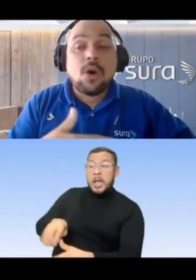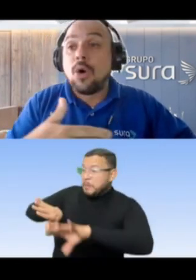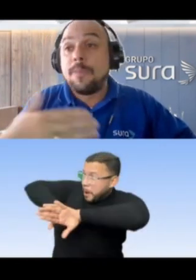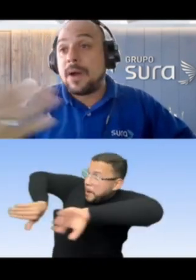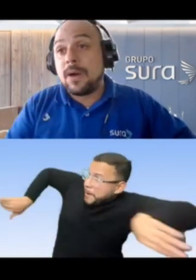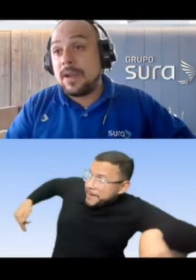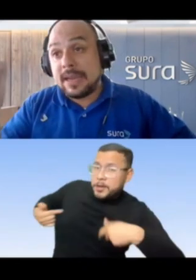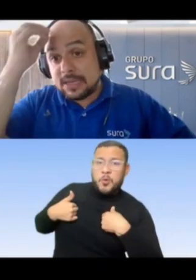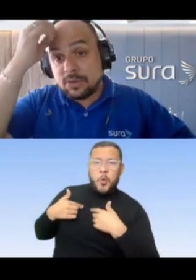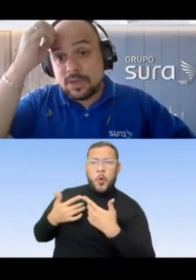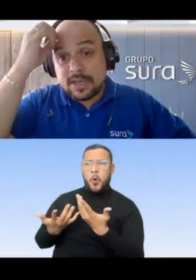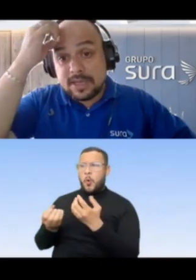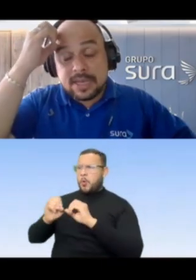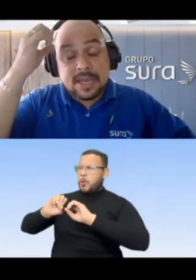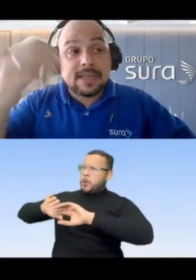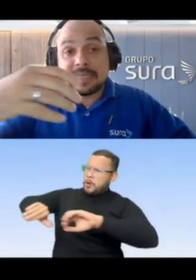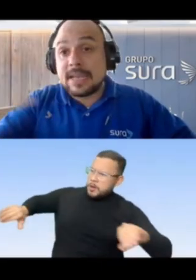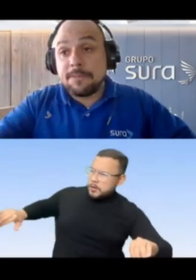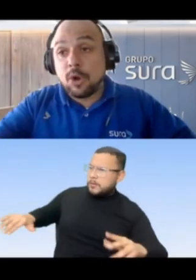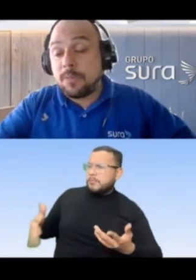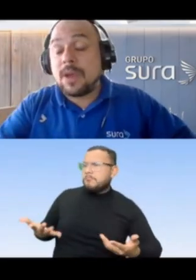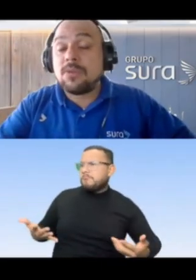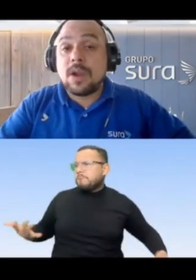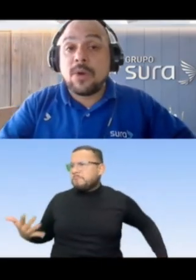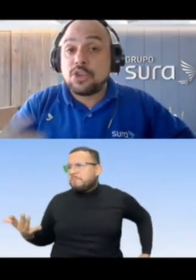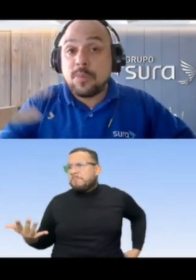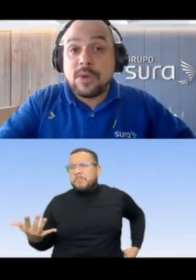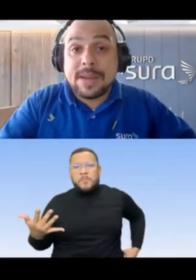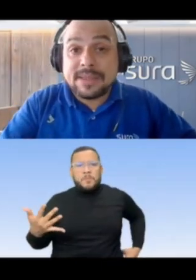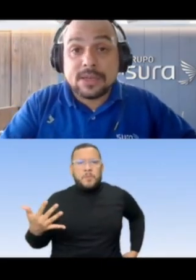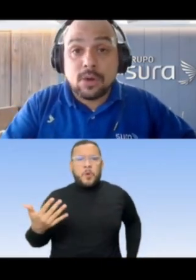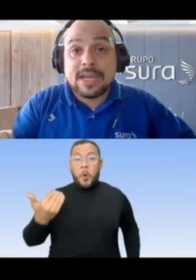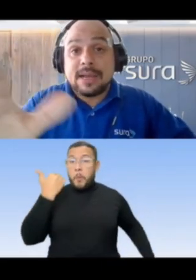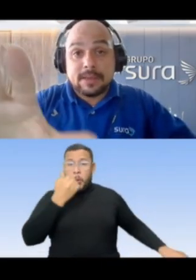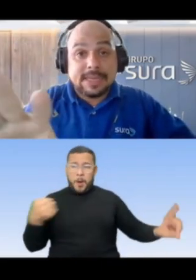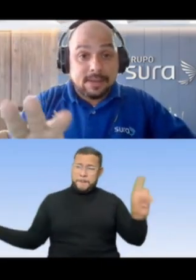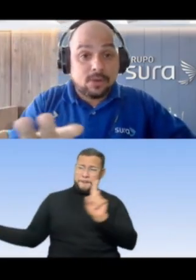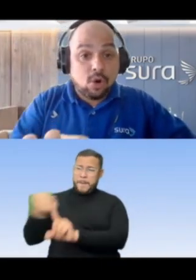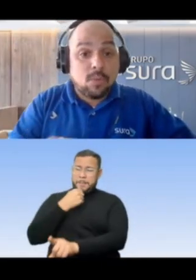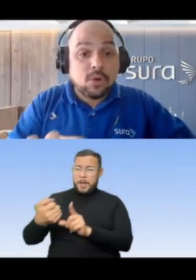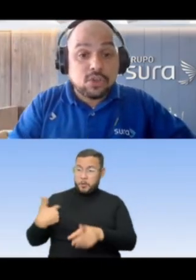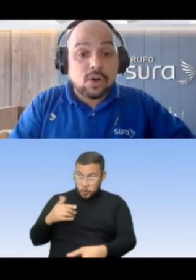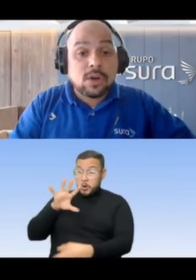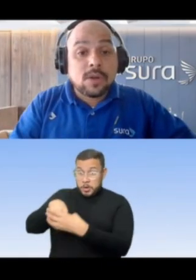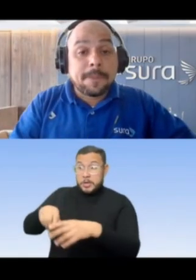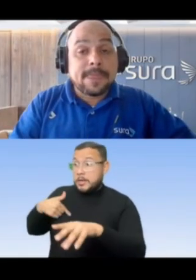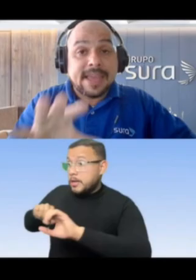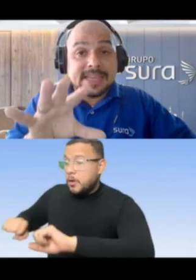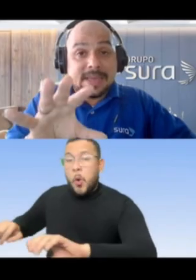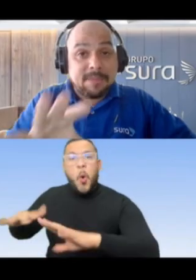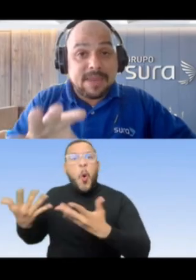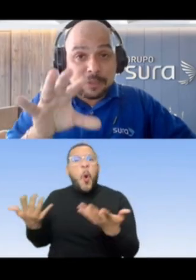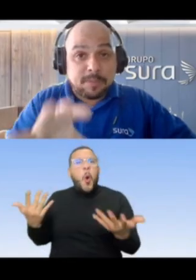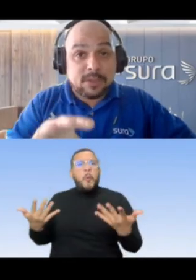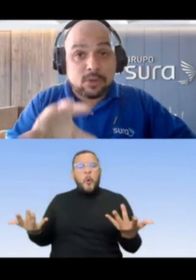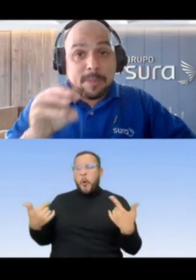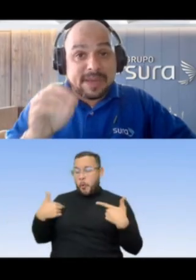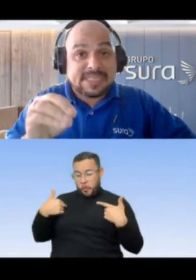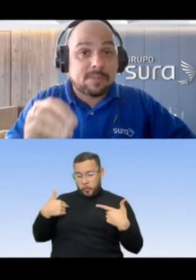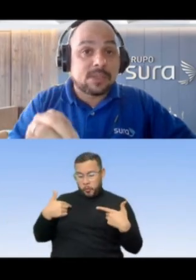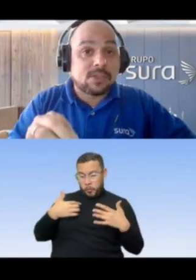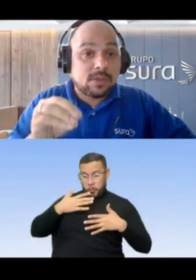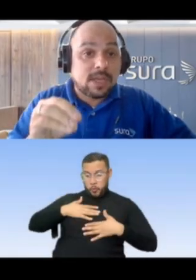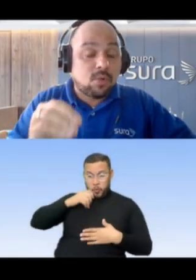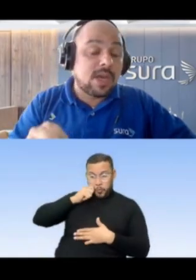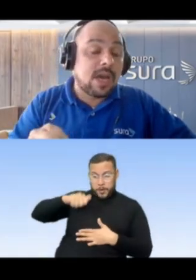dos hombres o para el caso de que están golpeando a una mujer, yo me voy a ir a meter, no, venga, como yo, desde mi